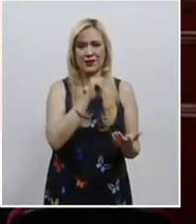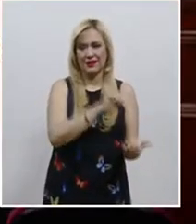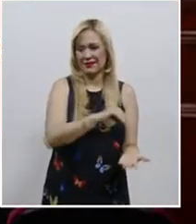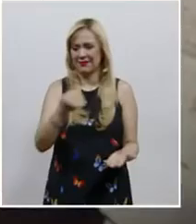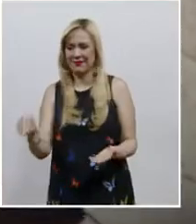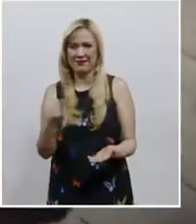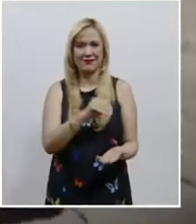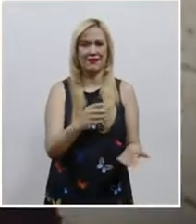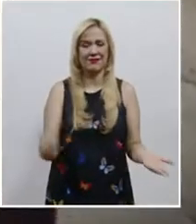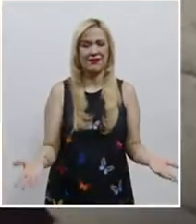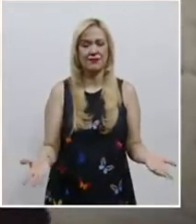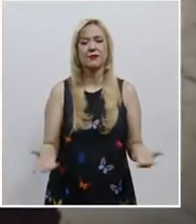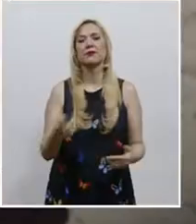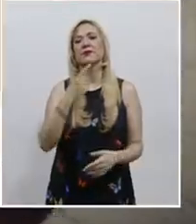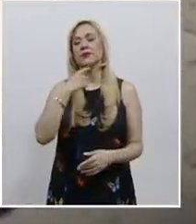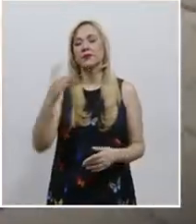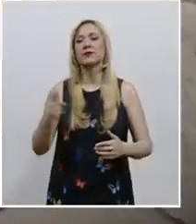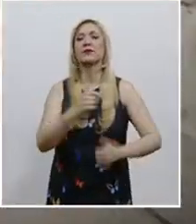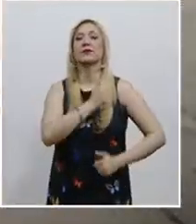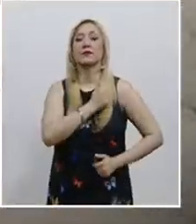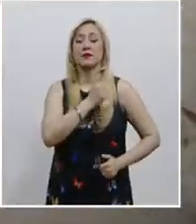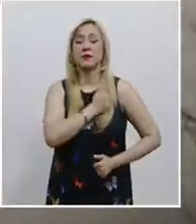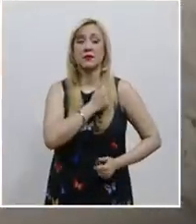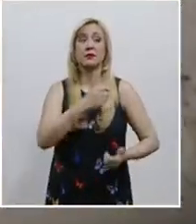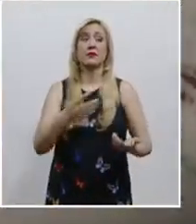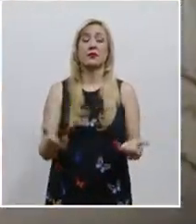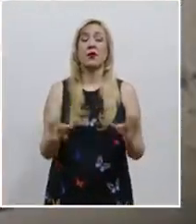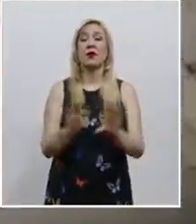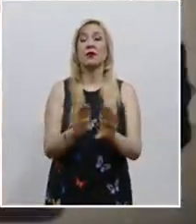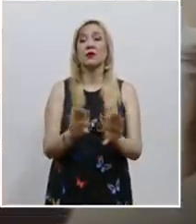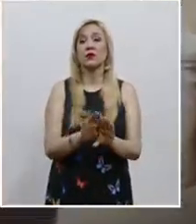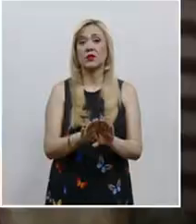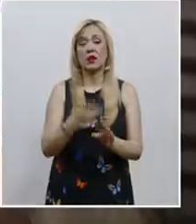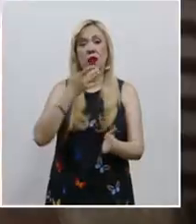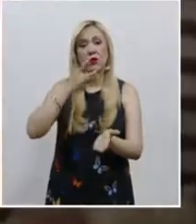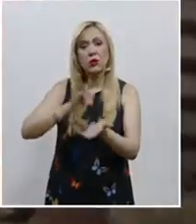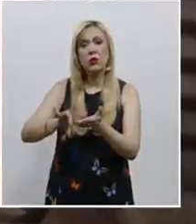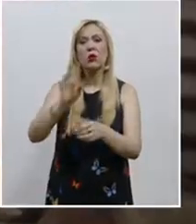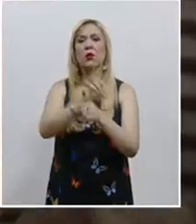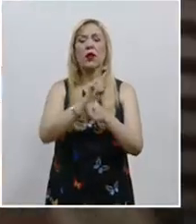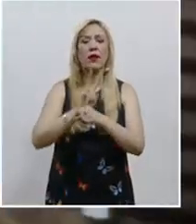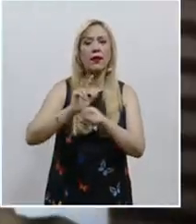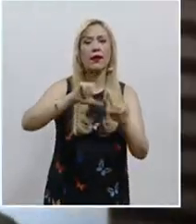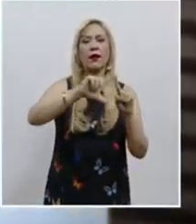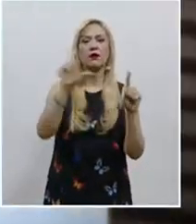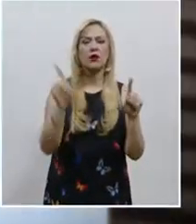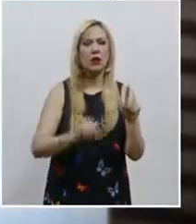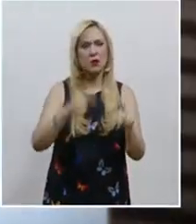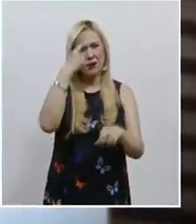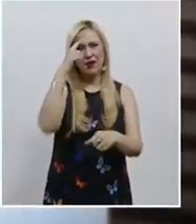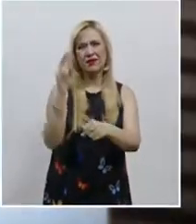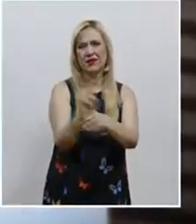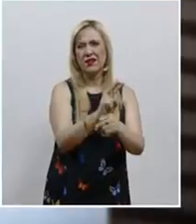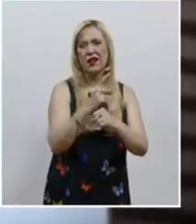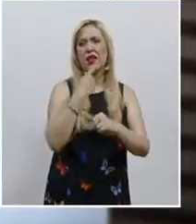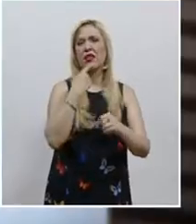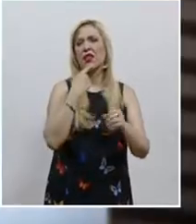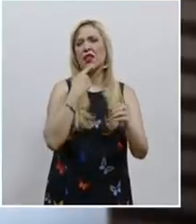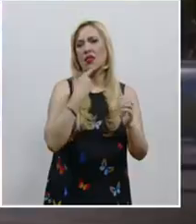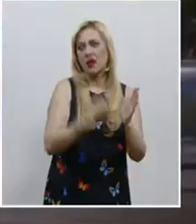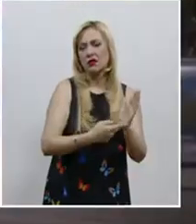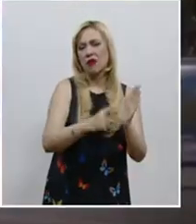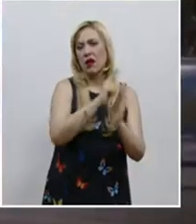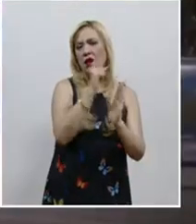las disposiciones que facultan a las Fuerzas Armadas para apoyar a la Guardia Nacional en tareas de seguridad, conforme a lo dispuesto en el marco jurídico